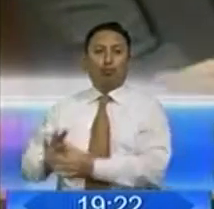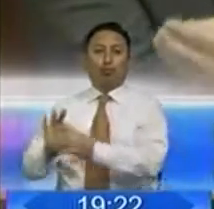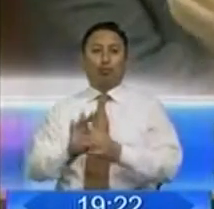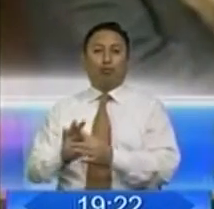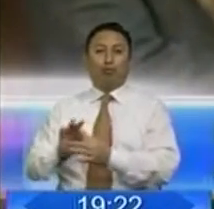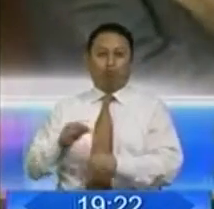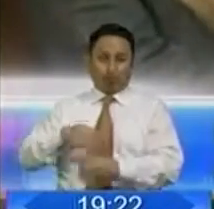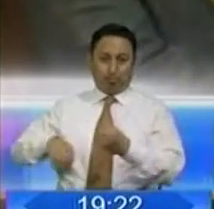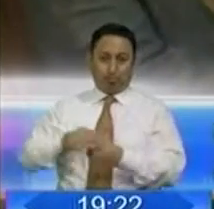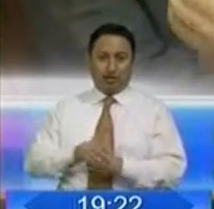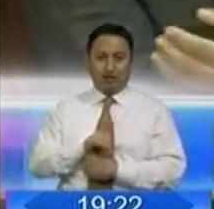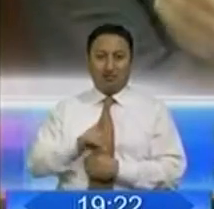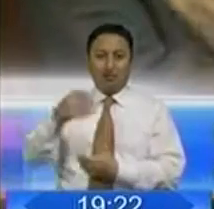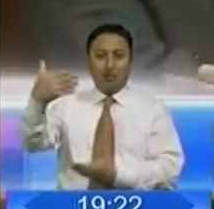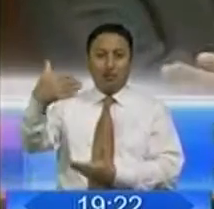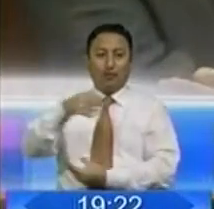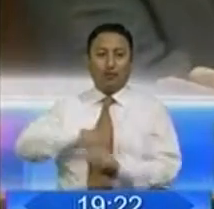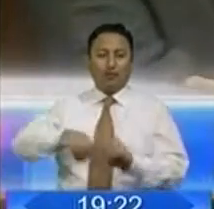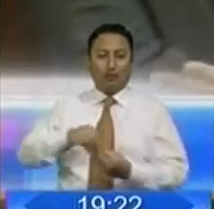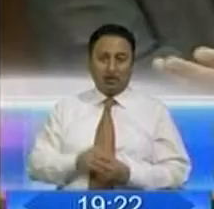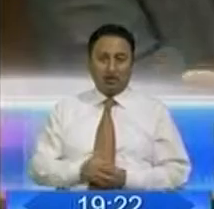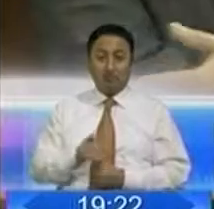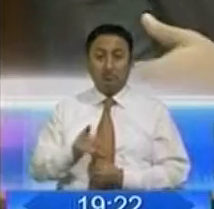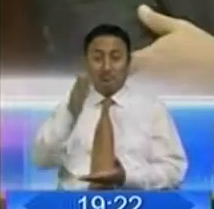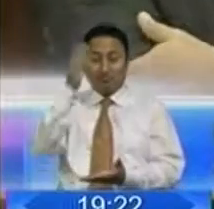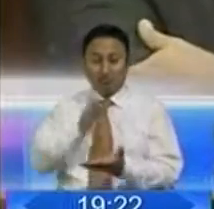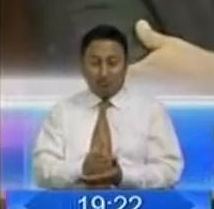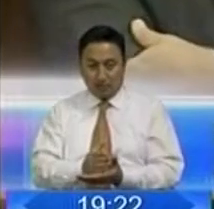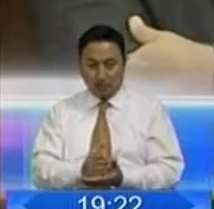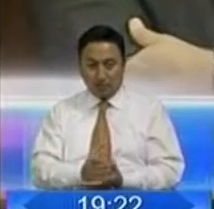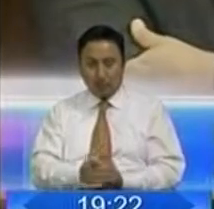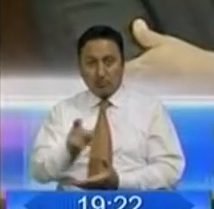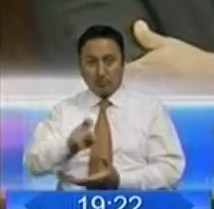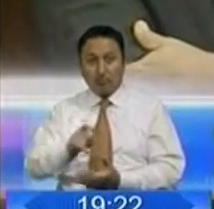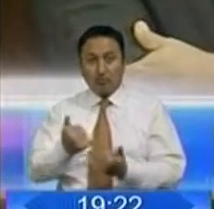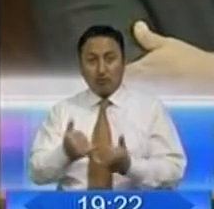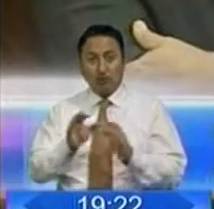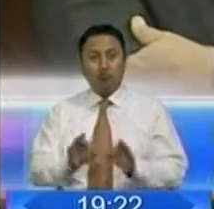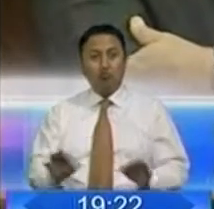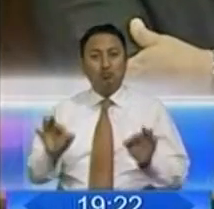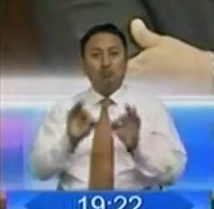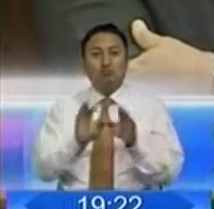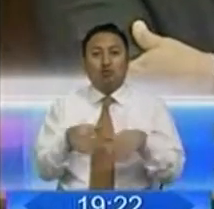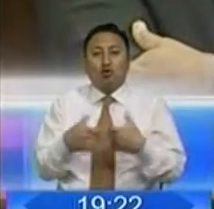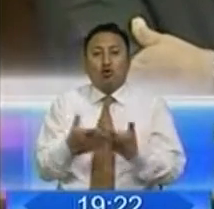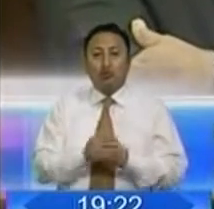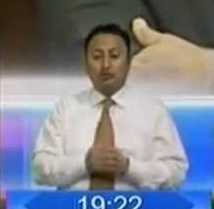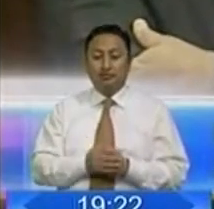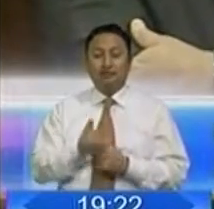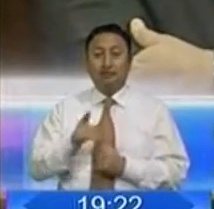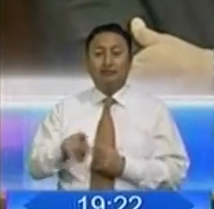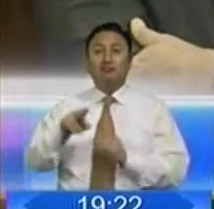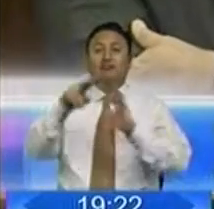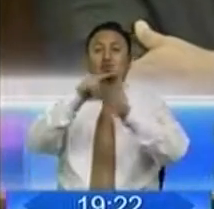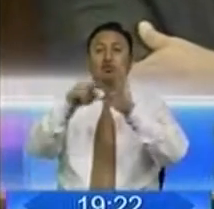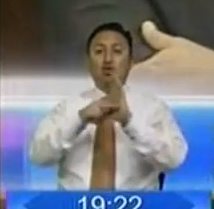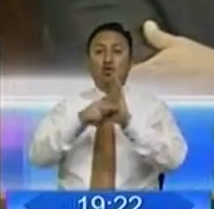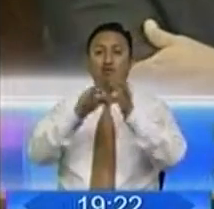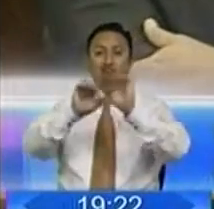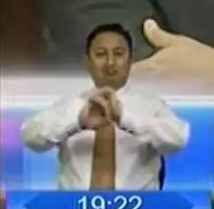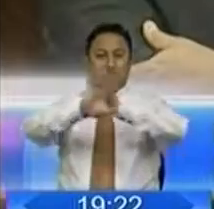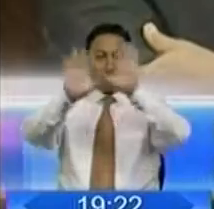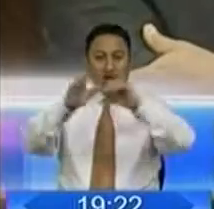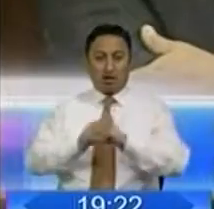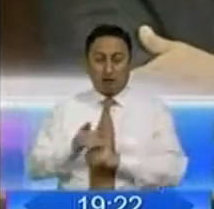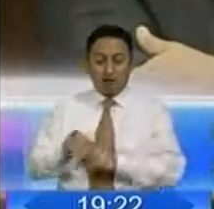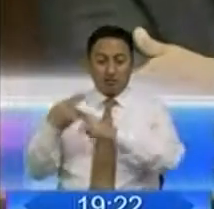se daba es un reparto político. Eso hay que impedir, y hay que hacerlo fundamentalmente normando adecuadamente